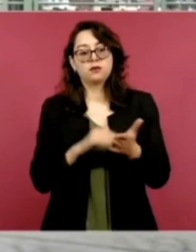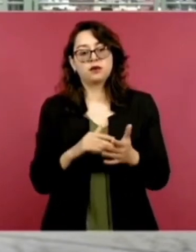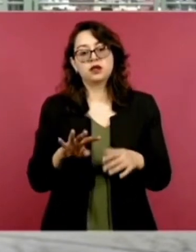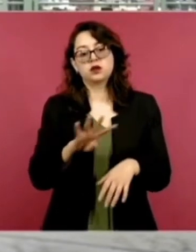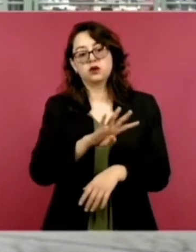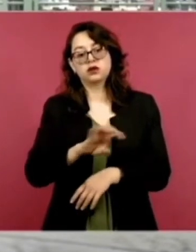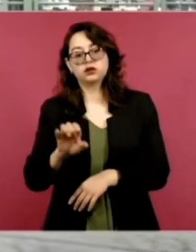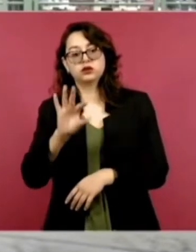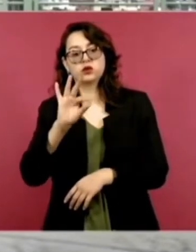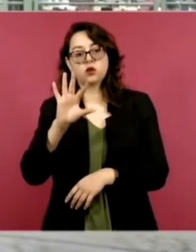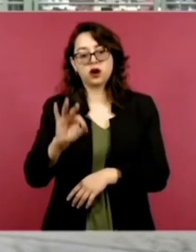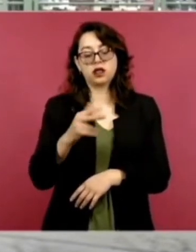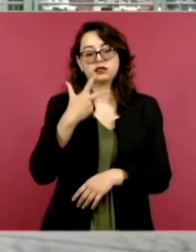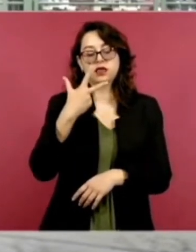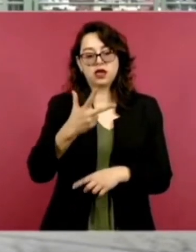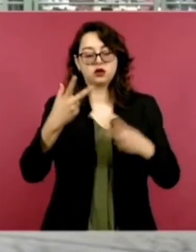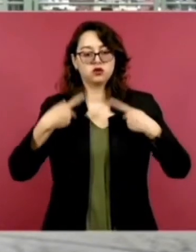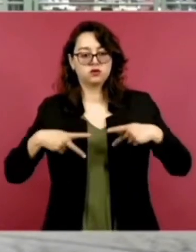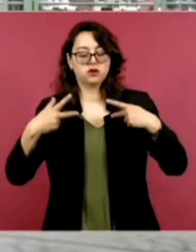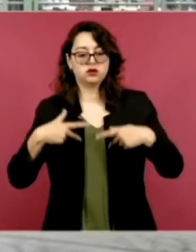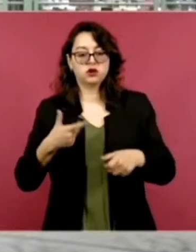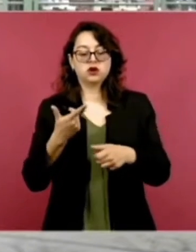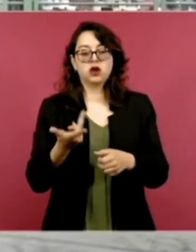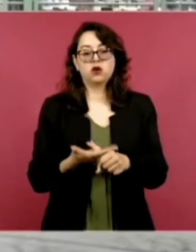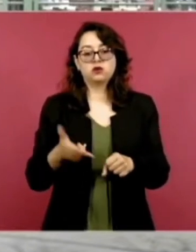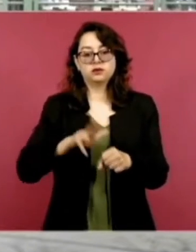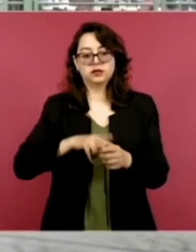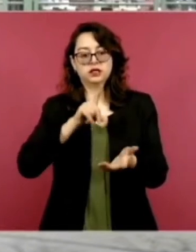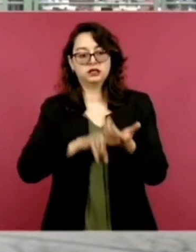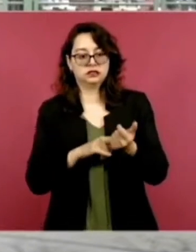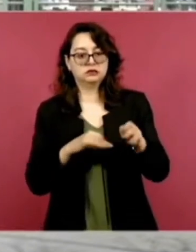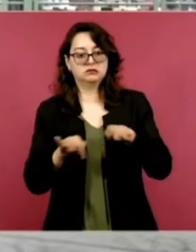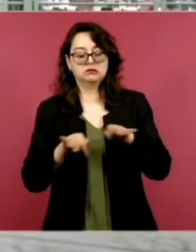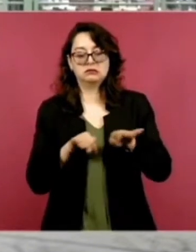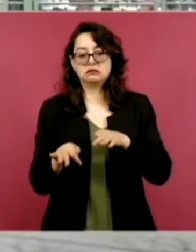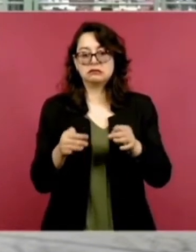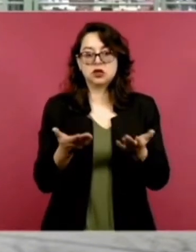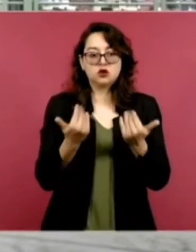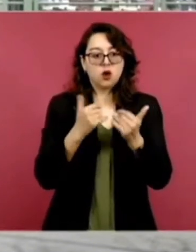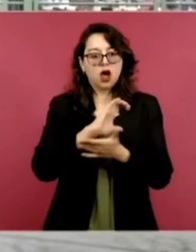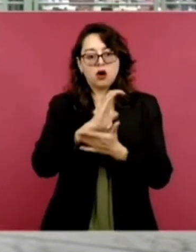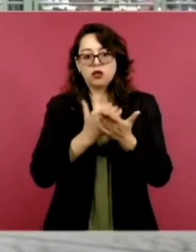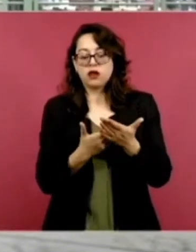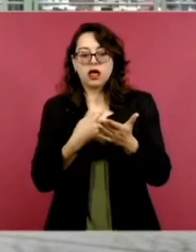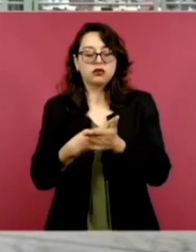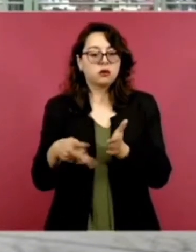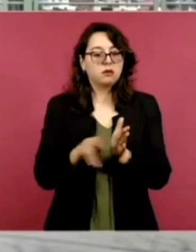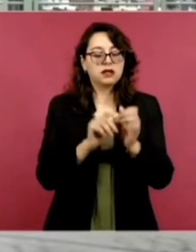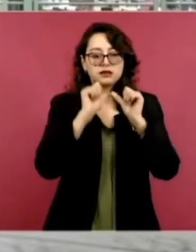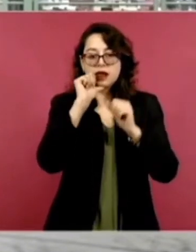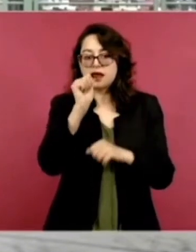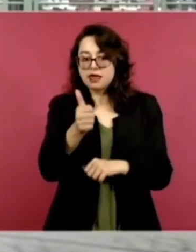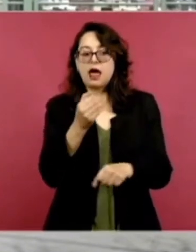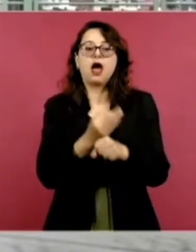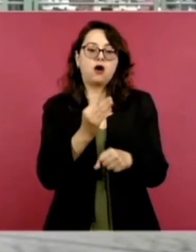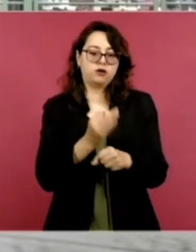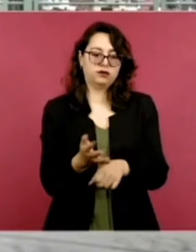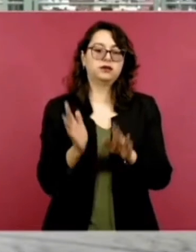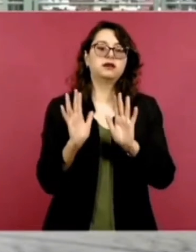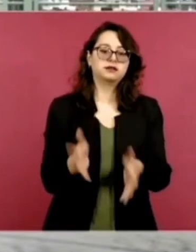5,448 trabajadores que no tenían una plaza de base han sido ya basificados, además